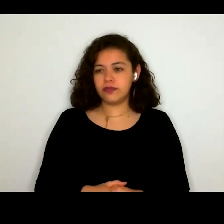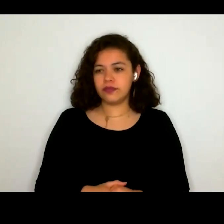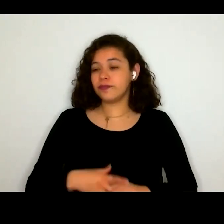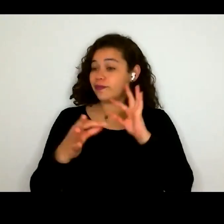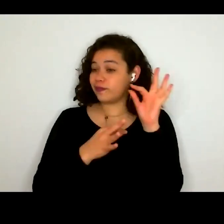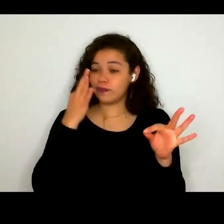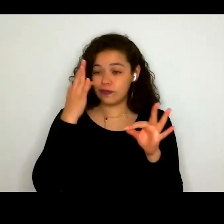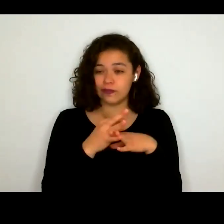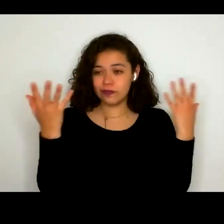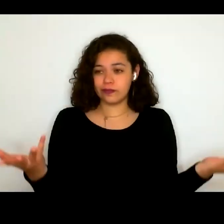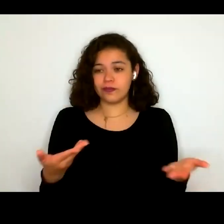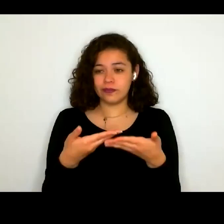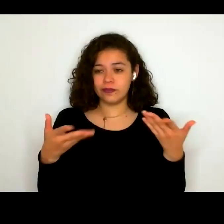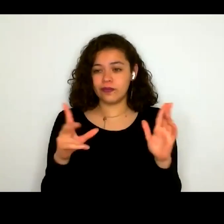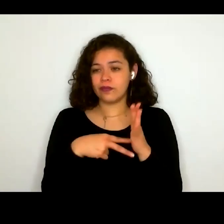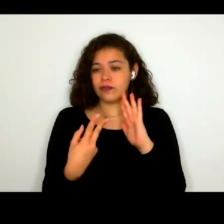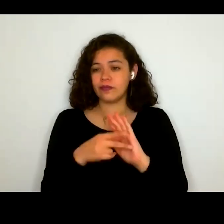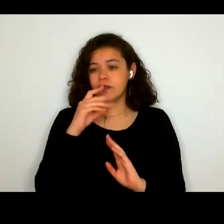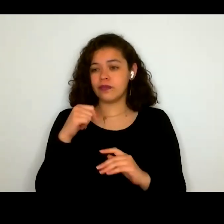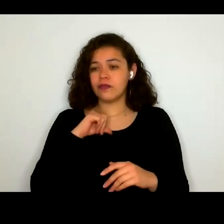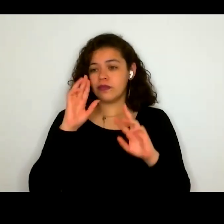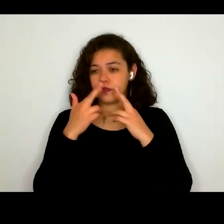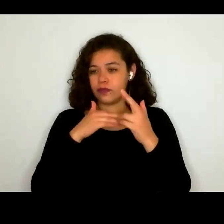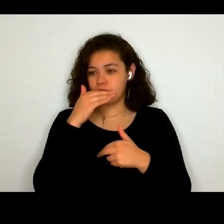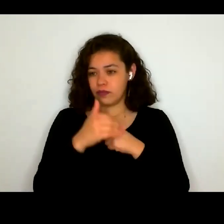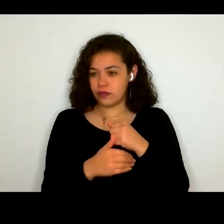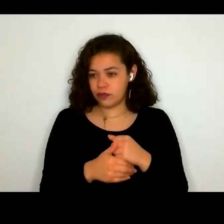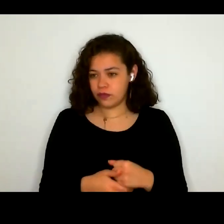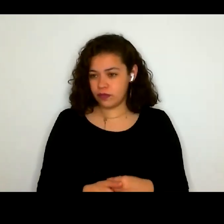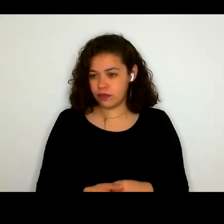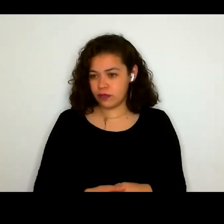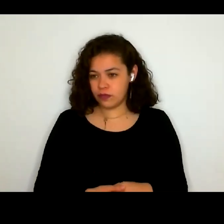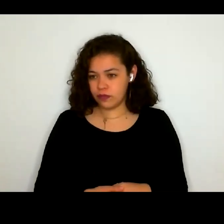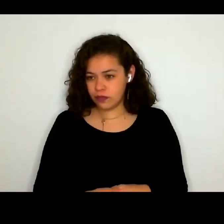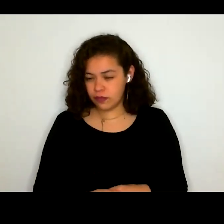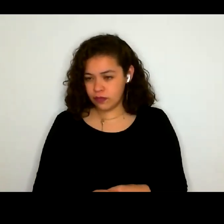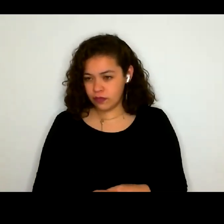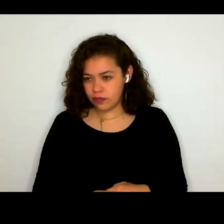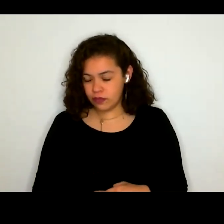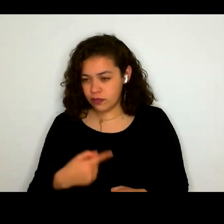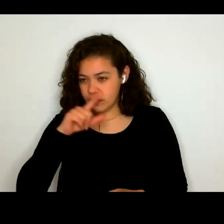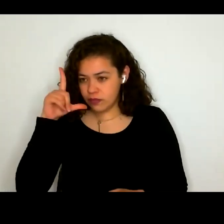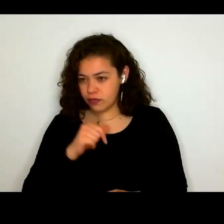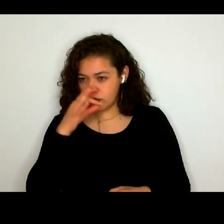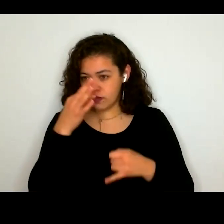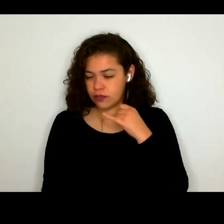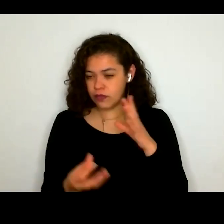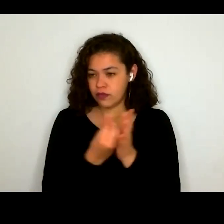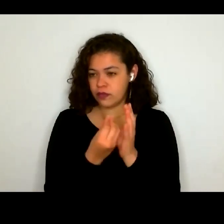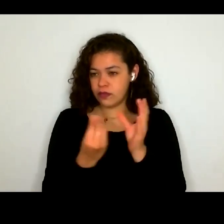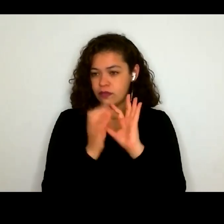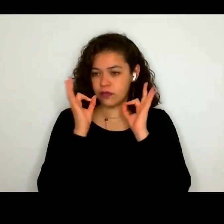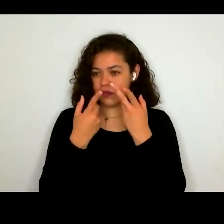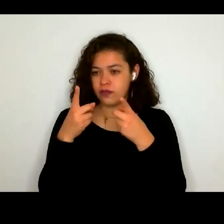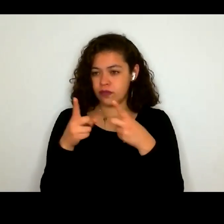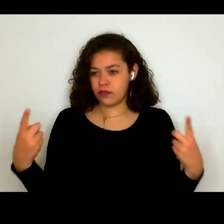Perfecto, al parecer ya no, ingeniero. Con esto estamos cerrando la sesión. Recordarles que mañana es la última clase de esta sesión de formación y desarrollo. La